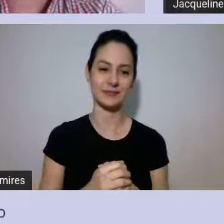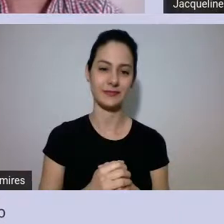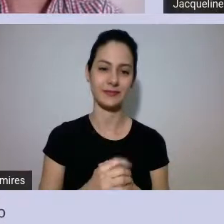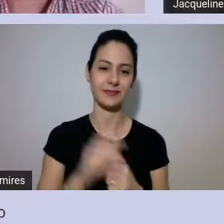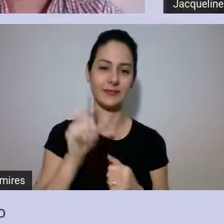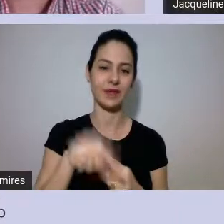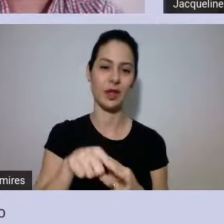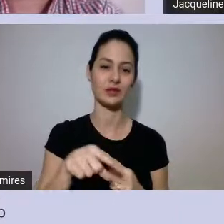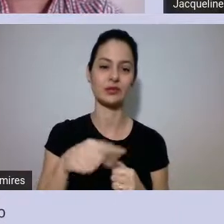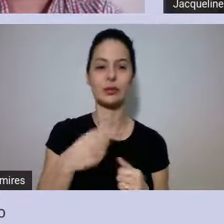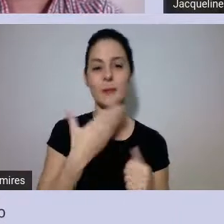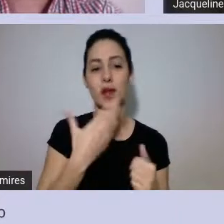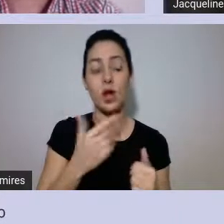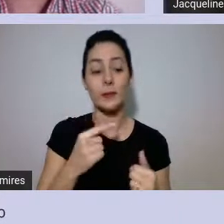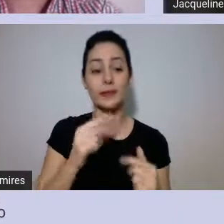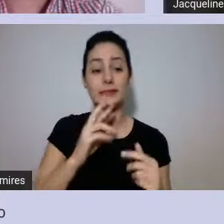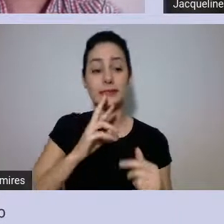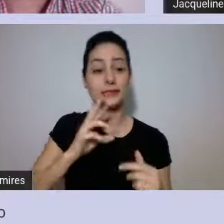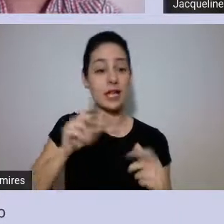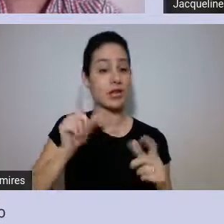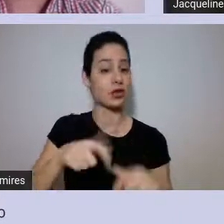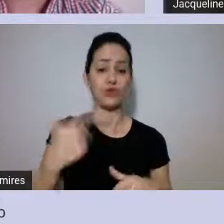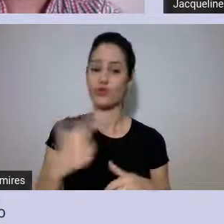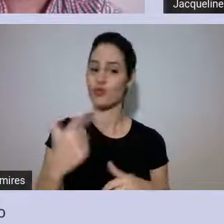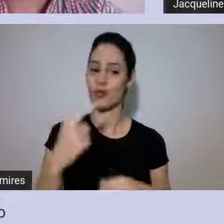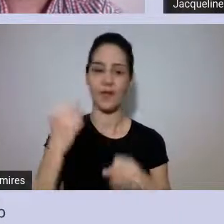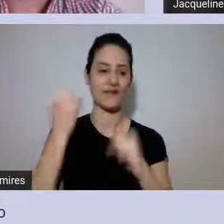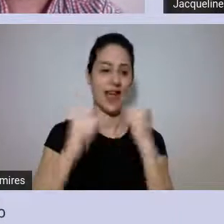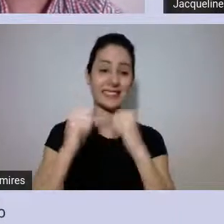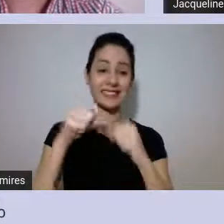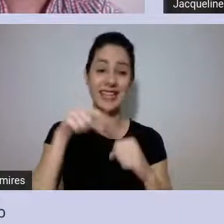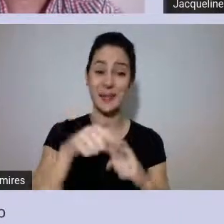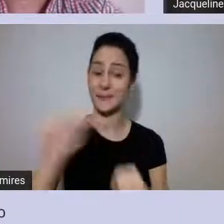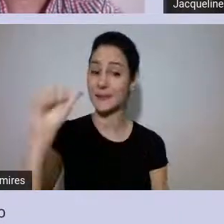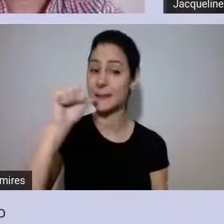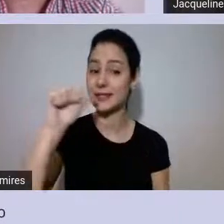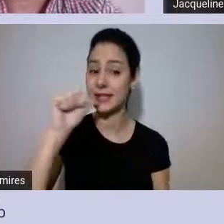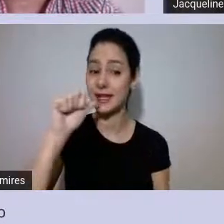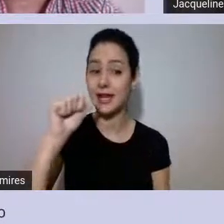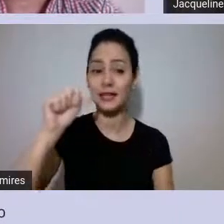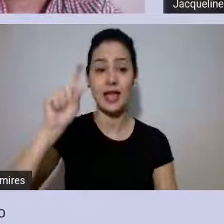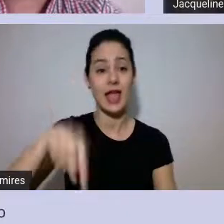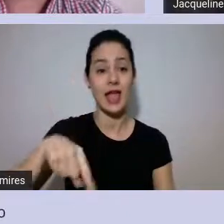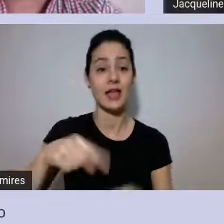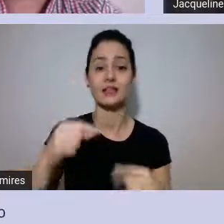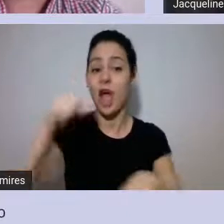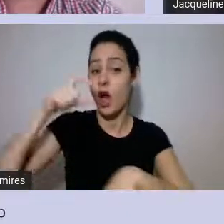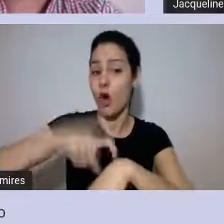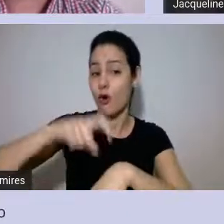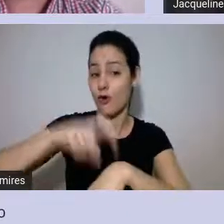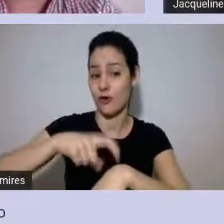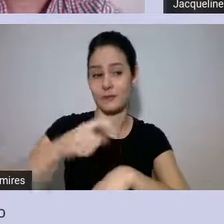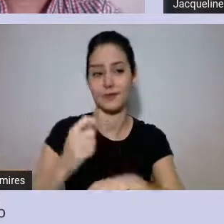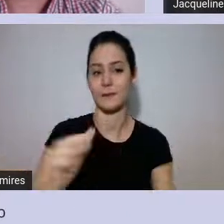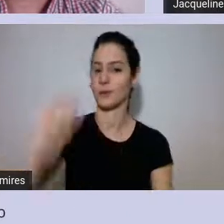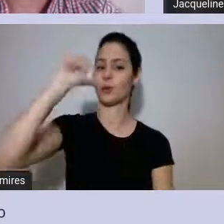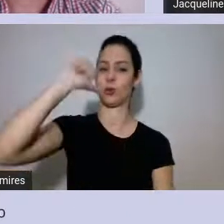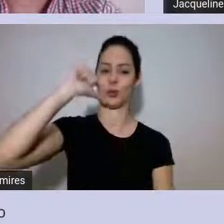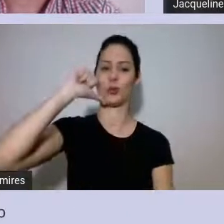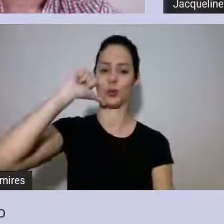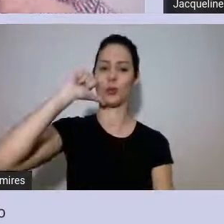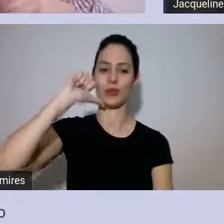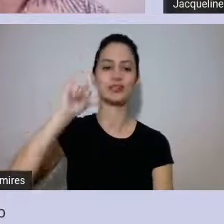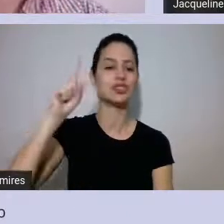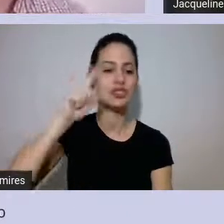que dieron un mejor resultado, pero no lo hay porque es una bebida que se consume fresca, tiene unos días